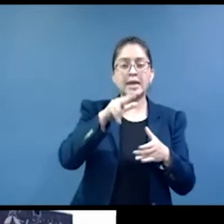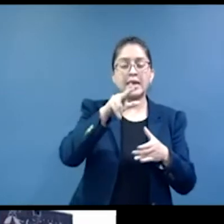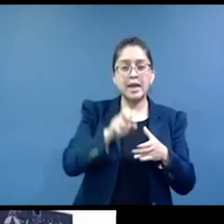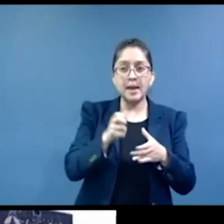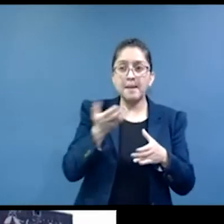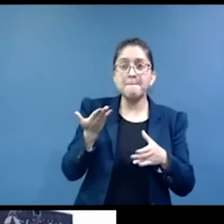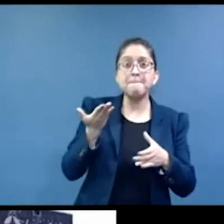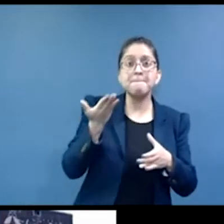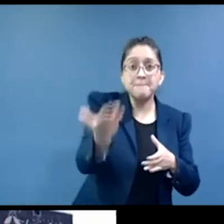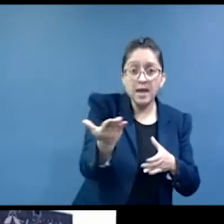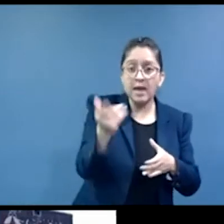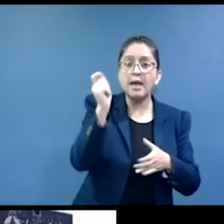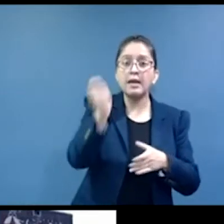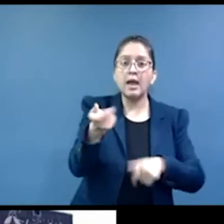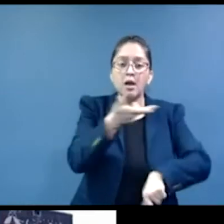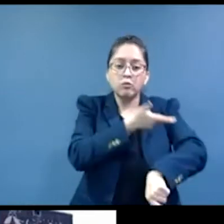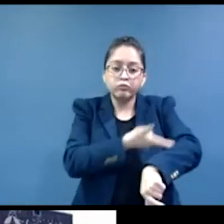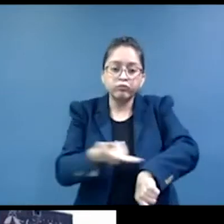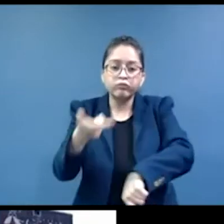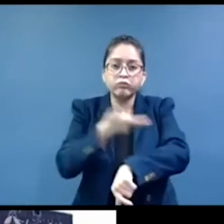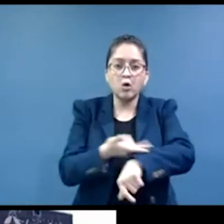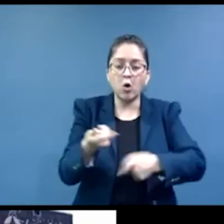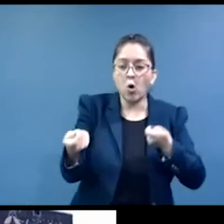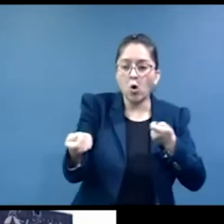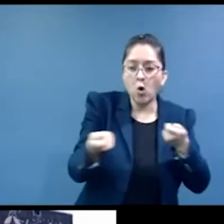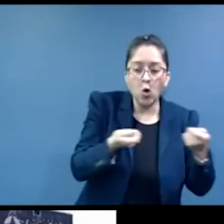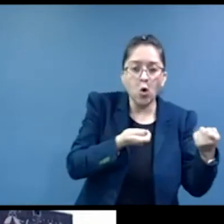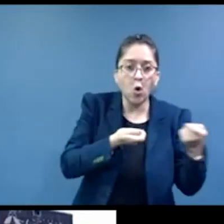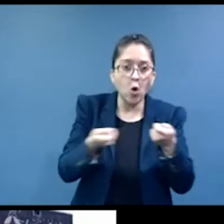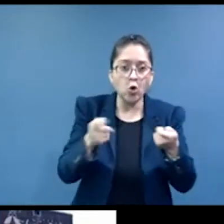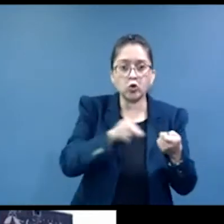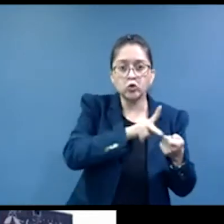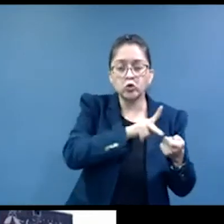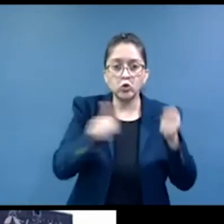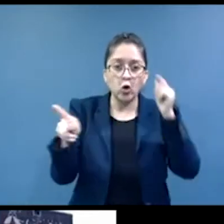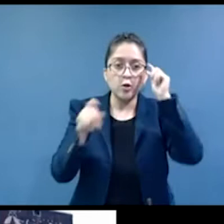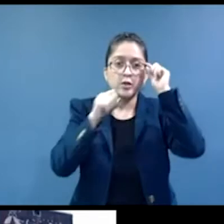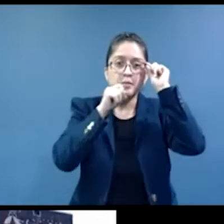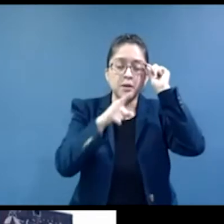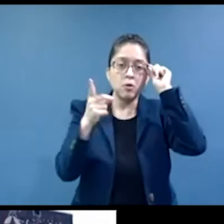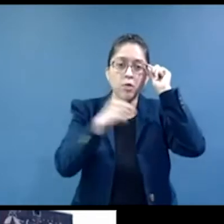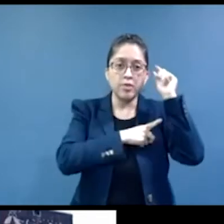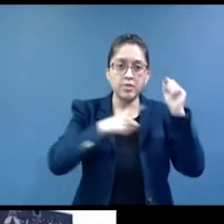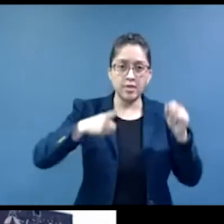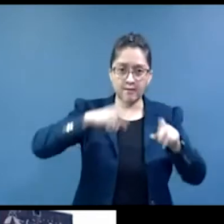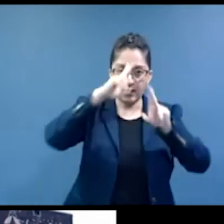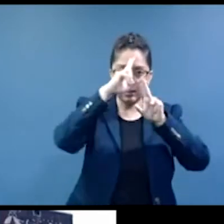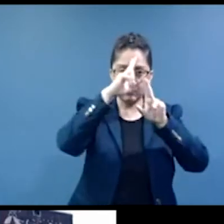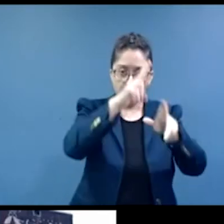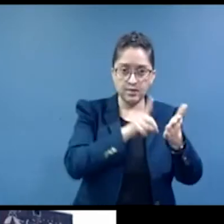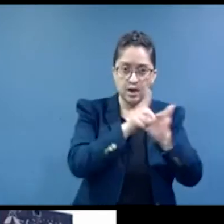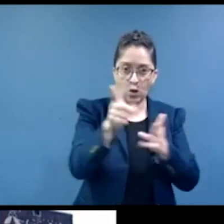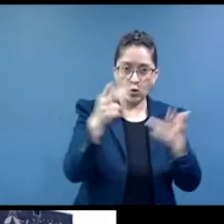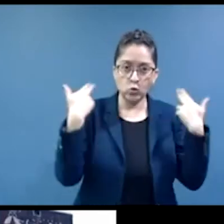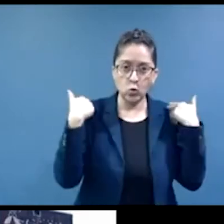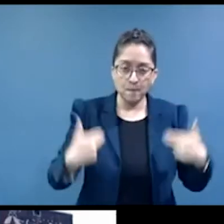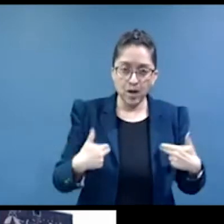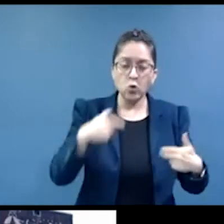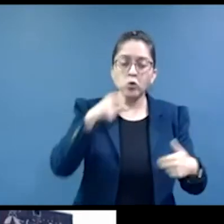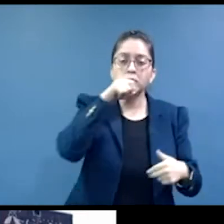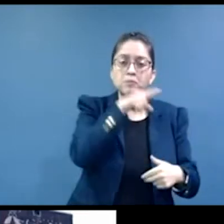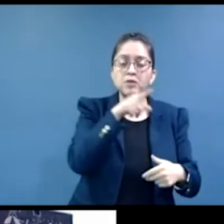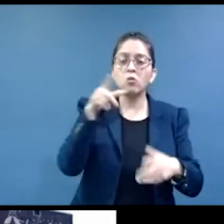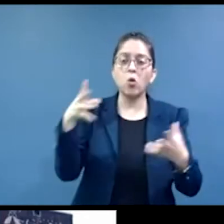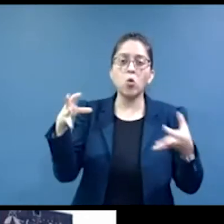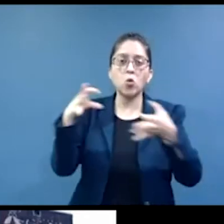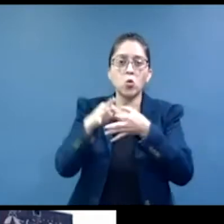estos procedimientos de una manera integral, pero además que sea compatible tanto con los derechos humanos como con los avances científicos. El